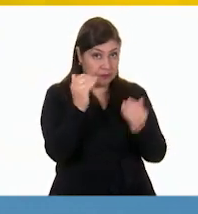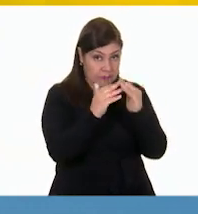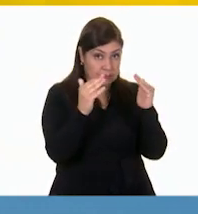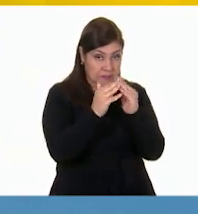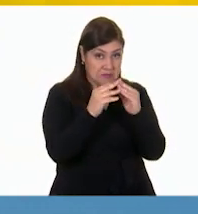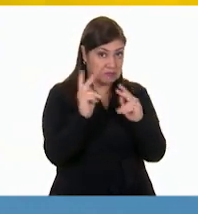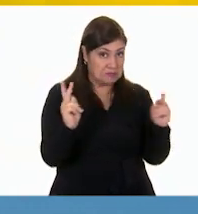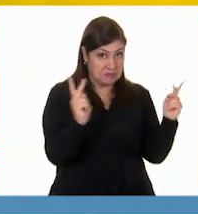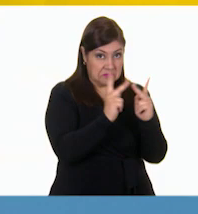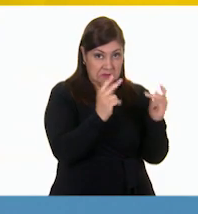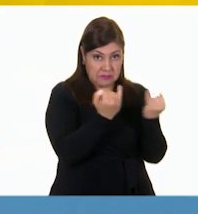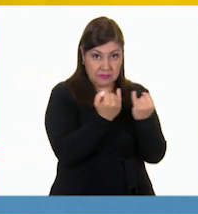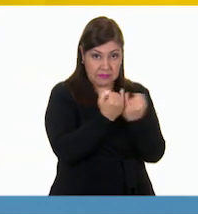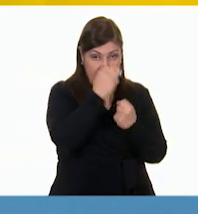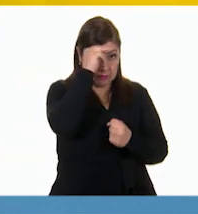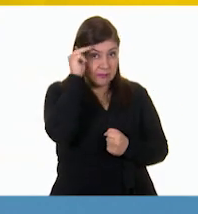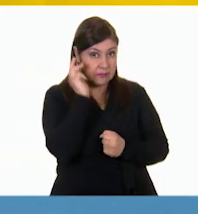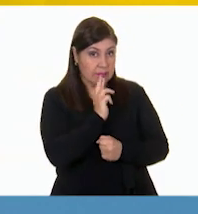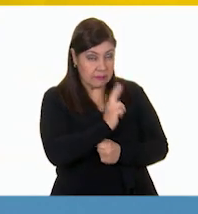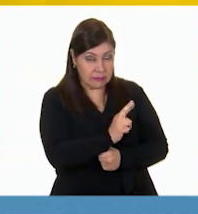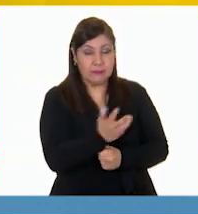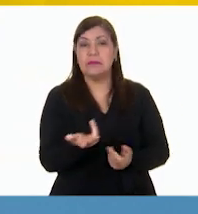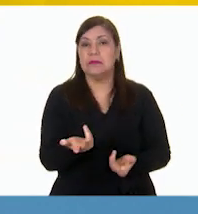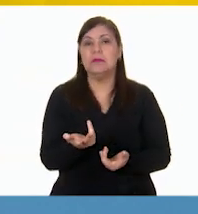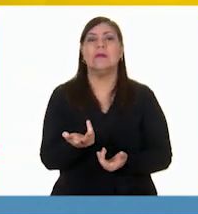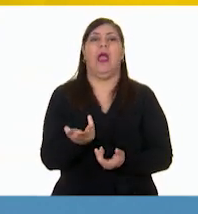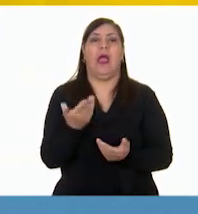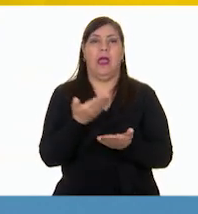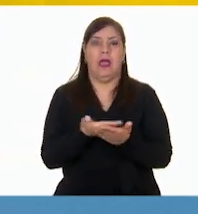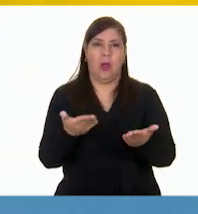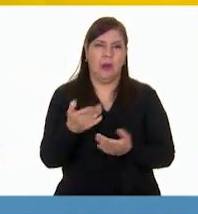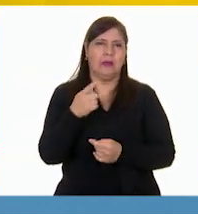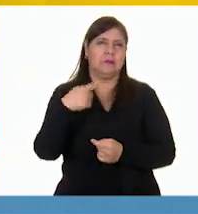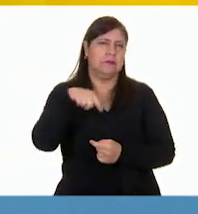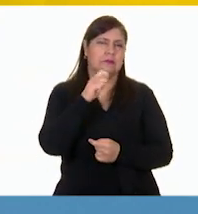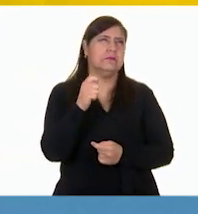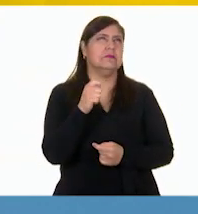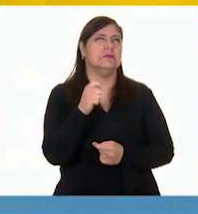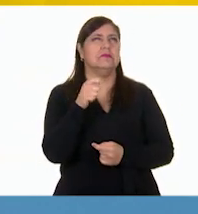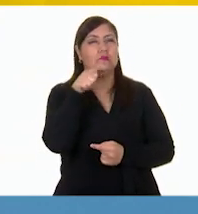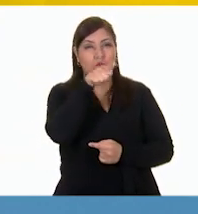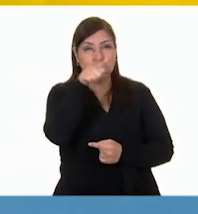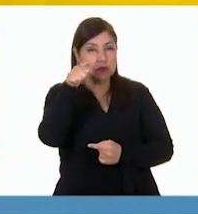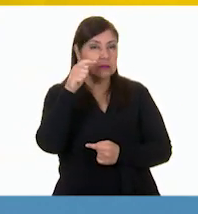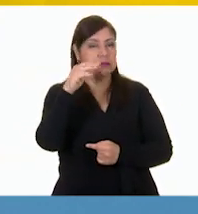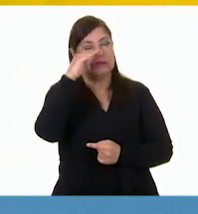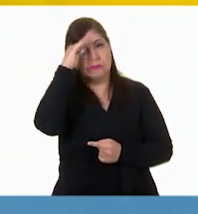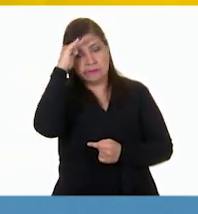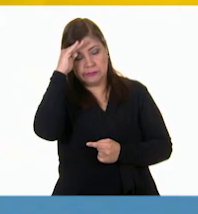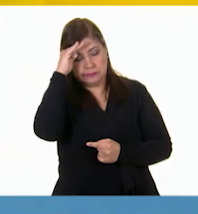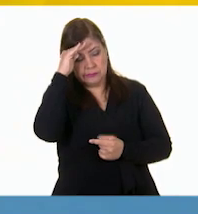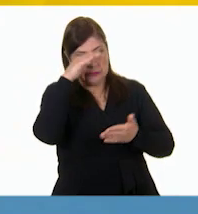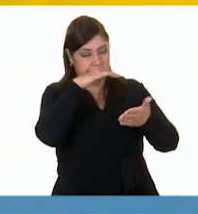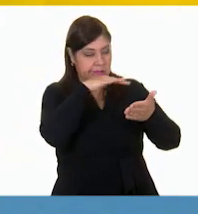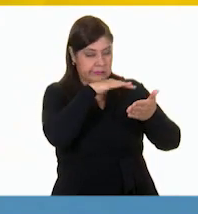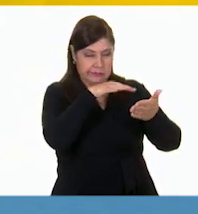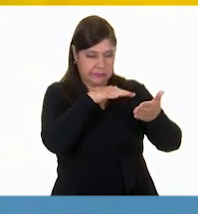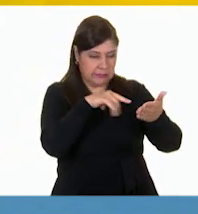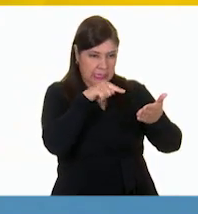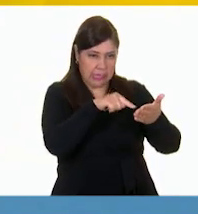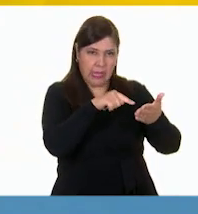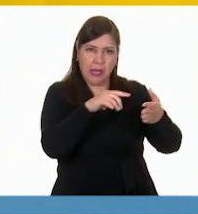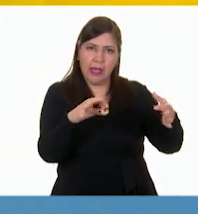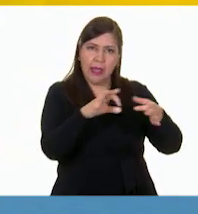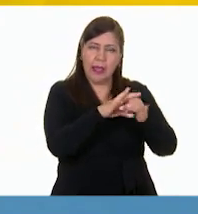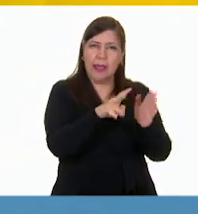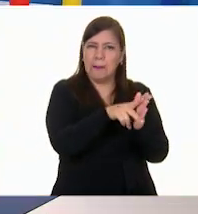con esta respuesta? Ahora, según lo que hemos visto, ¿consideras que es un texto periodístico y